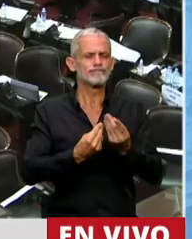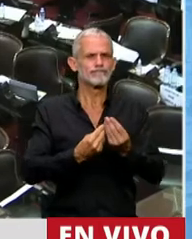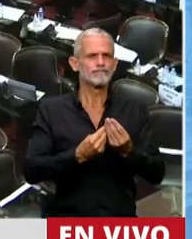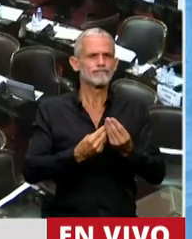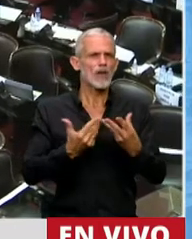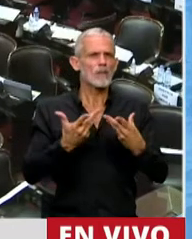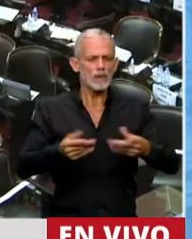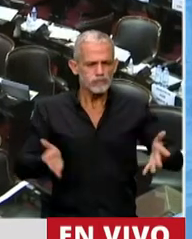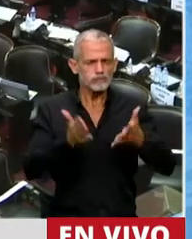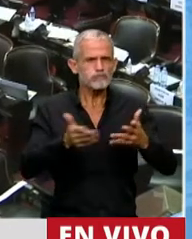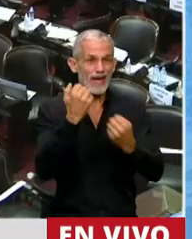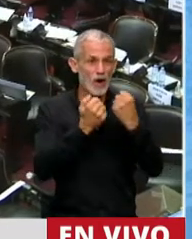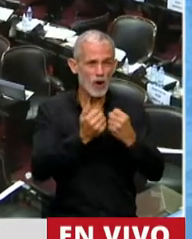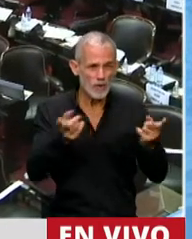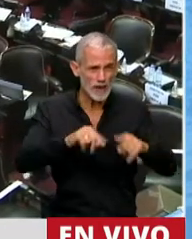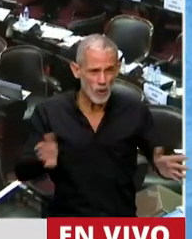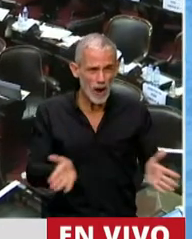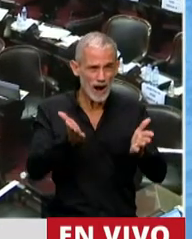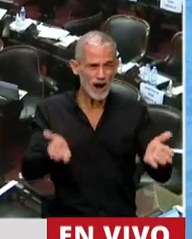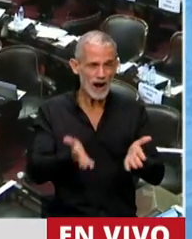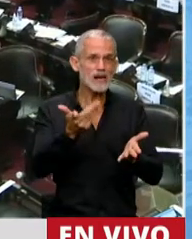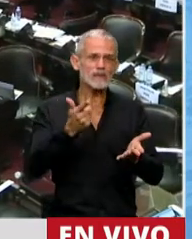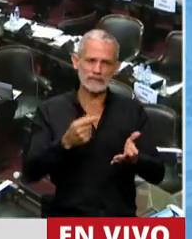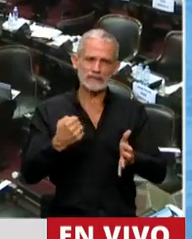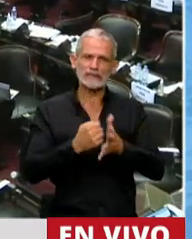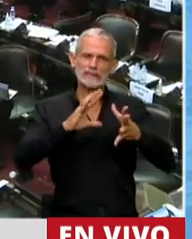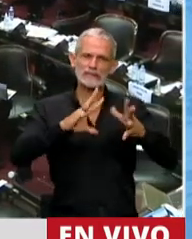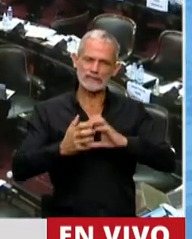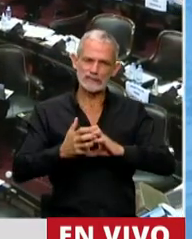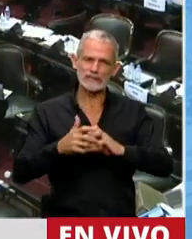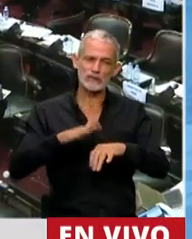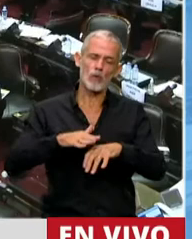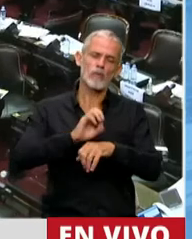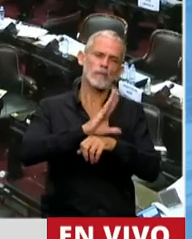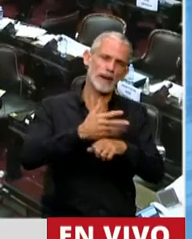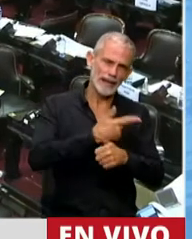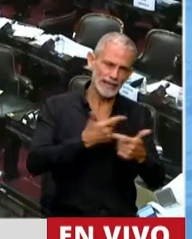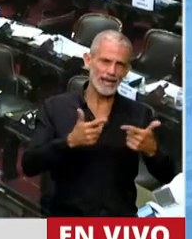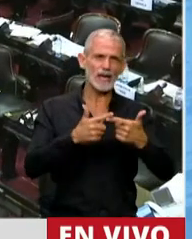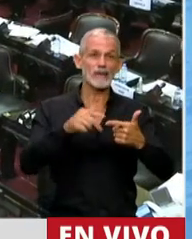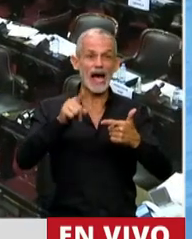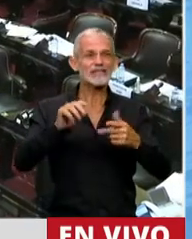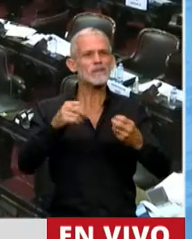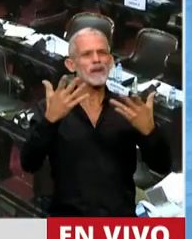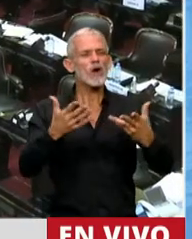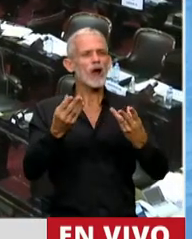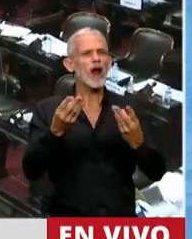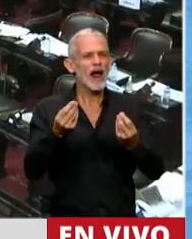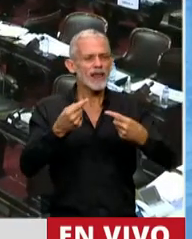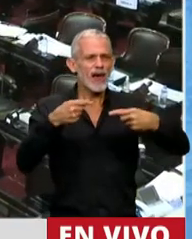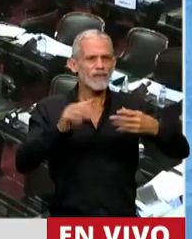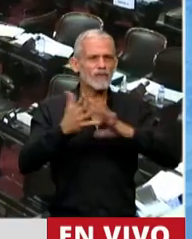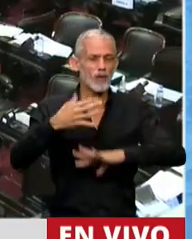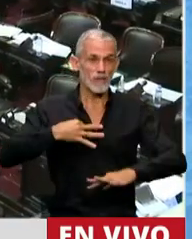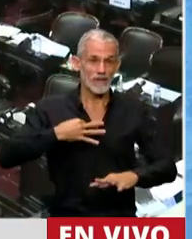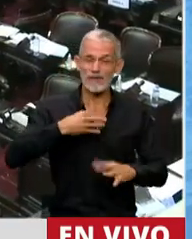reactivar la economía profundamente golpeada por la pandemia y así mejorar las condiciones materiales de